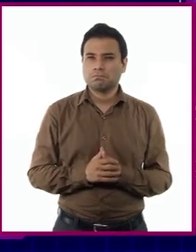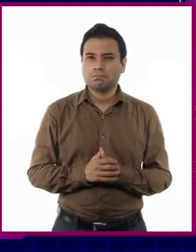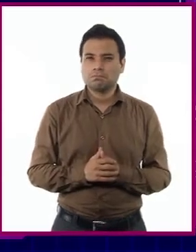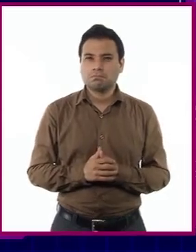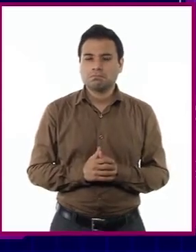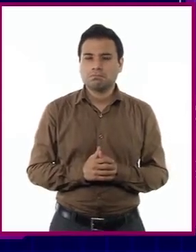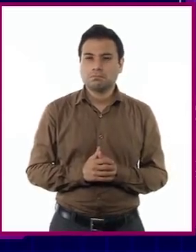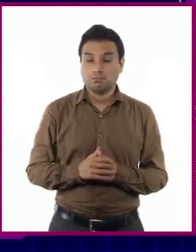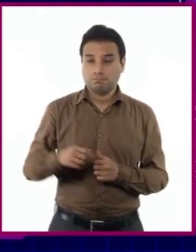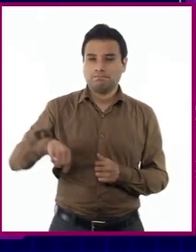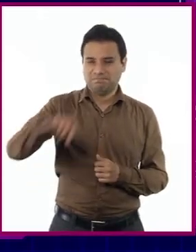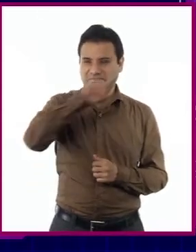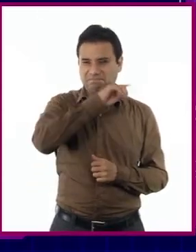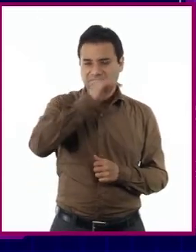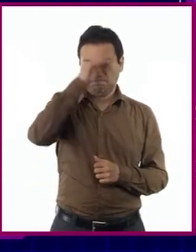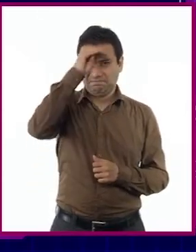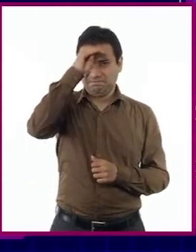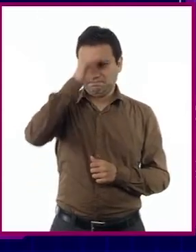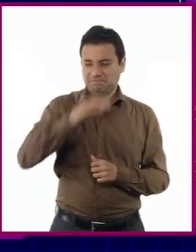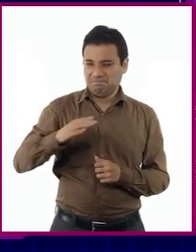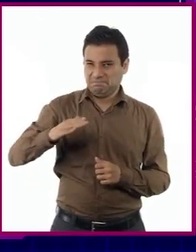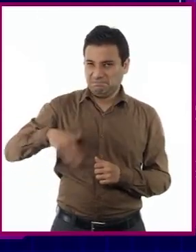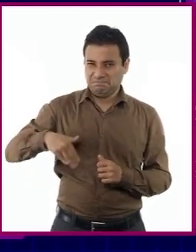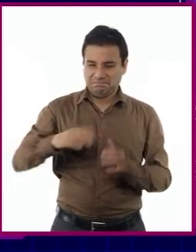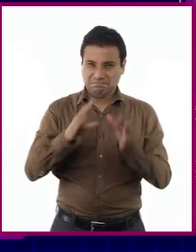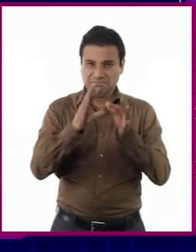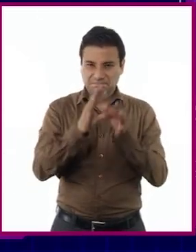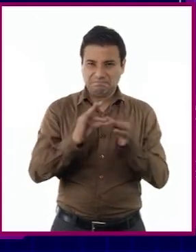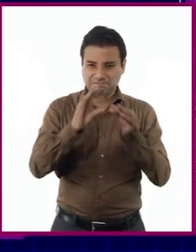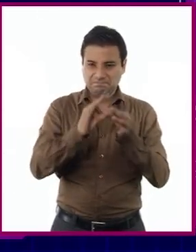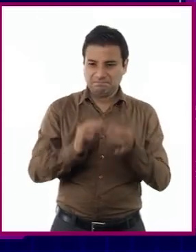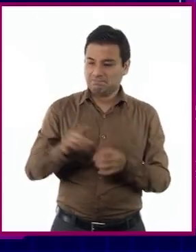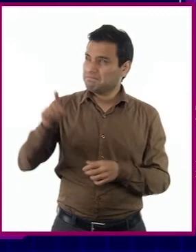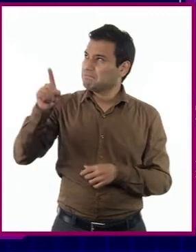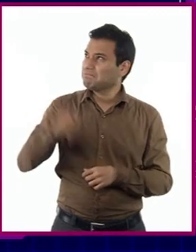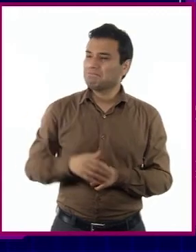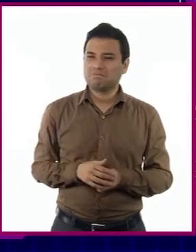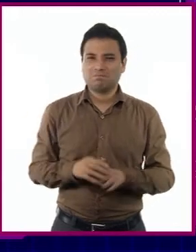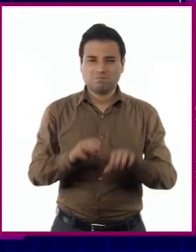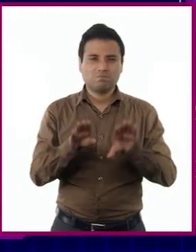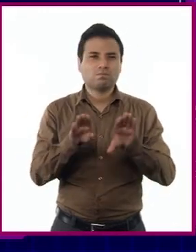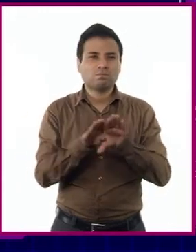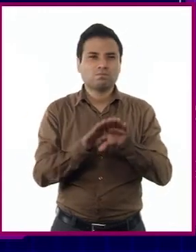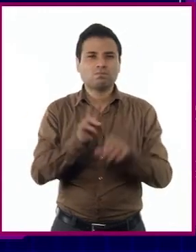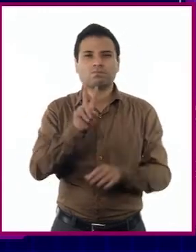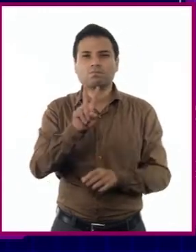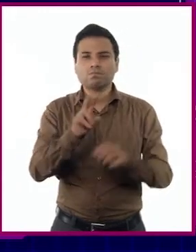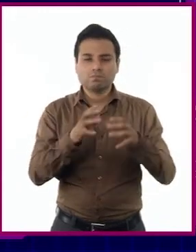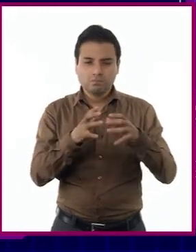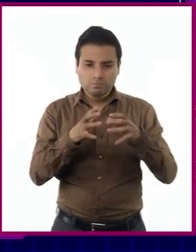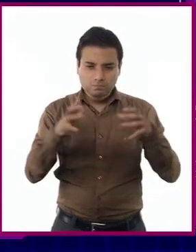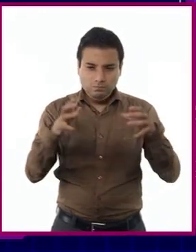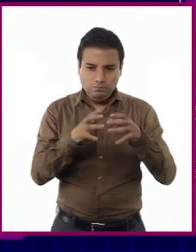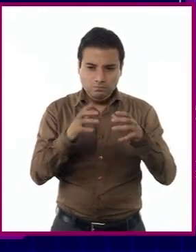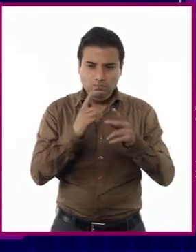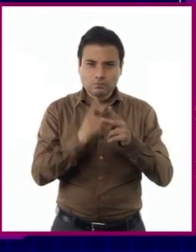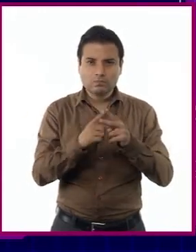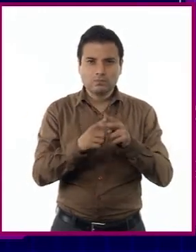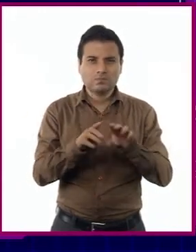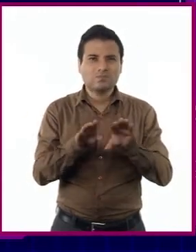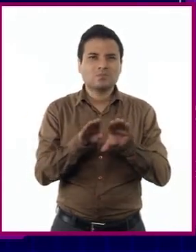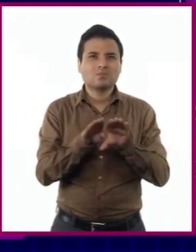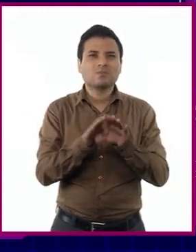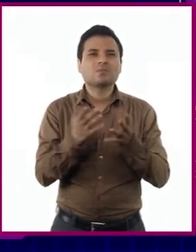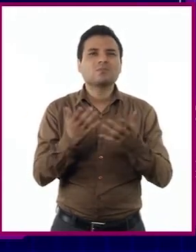consideren la fórmula anterior que pueden hacer con el volumen del cilindro recto para obtener el